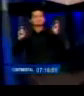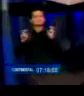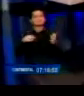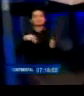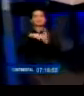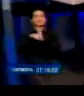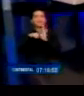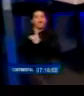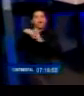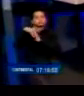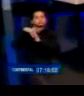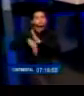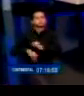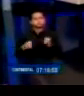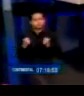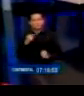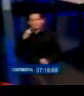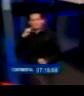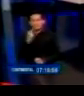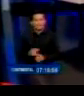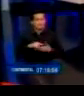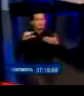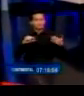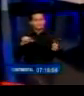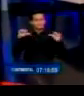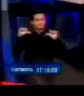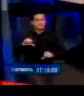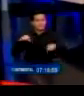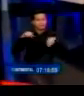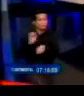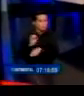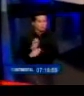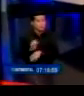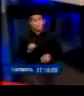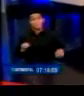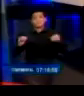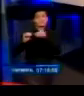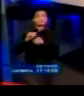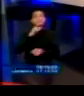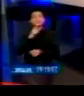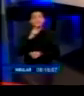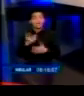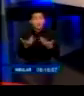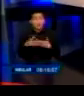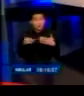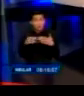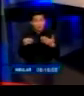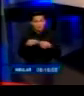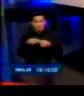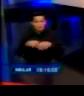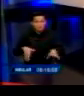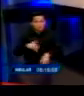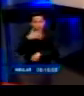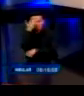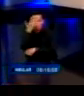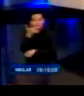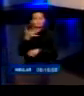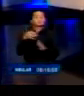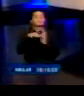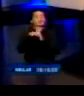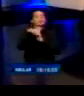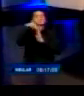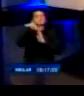una eventual crisis financiera en el país e incluso a una supuesta salida de la dolarización y un